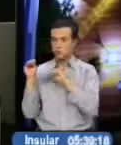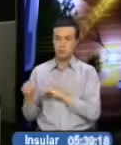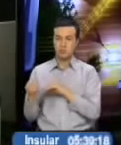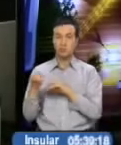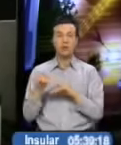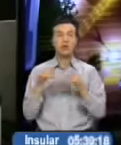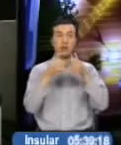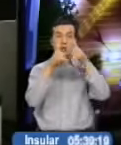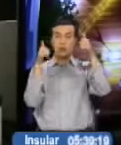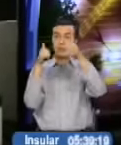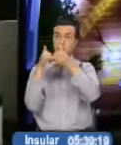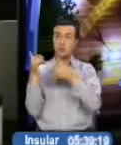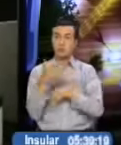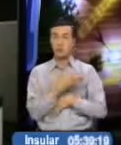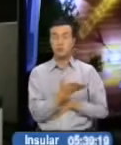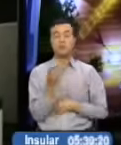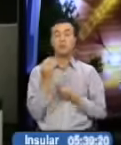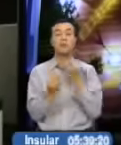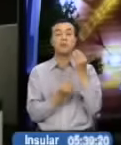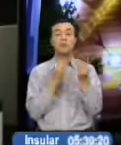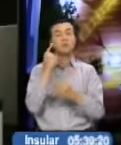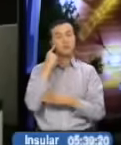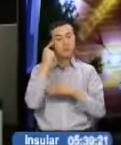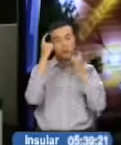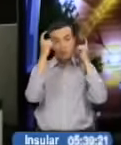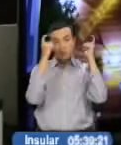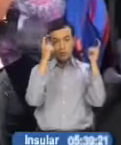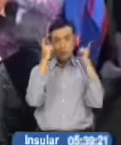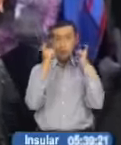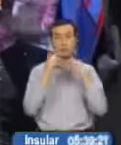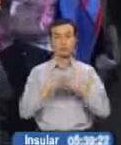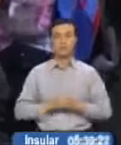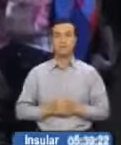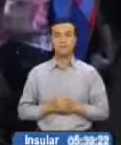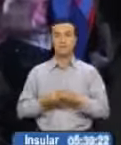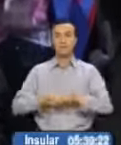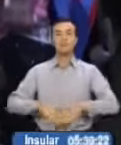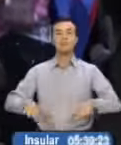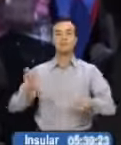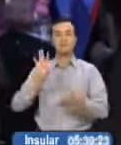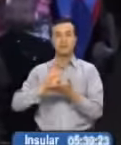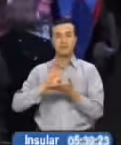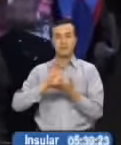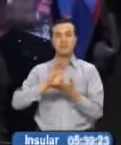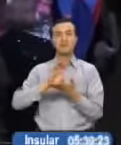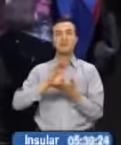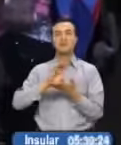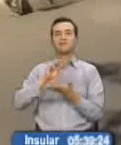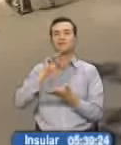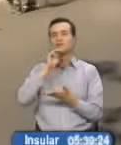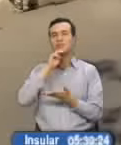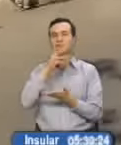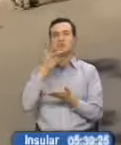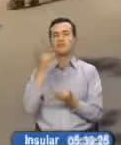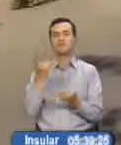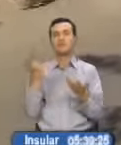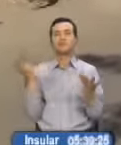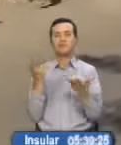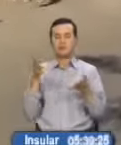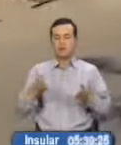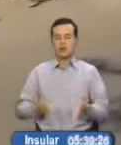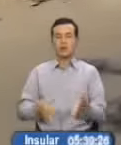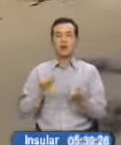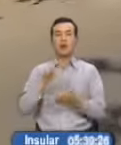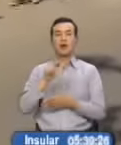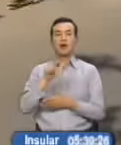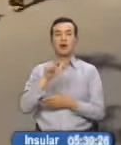comercio formal, este lo que se va a hacer es regularizar al comercio. El casco comercial de la capital de los manabitas está ubicado actualmente en la calle